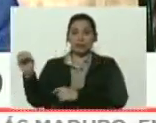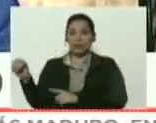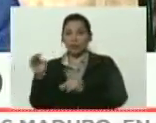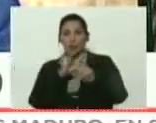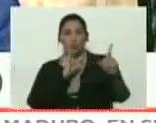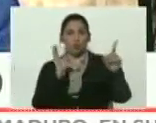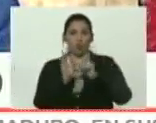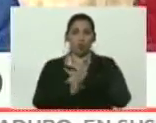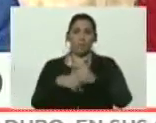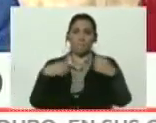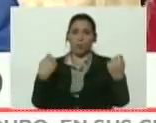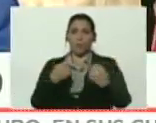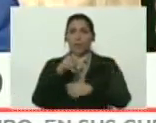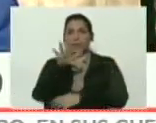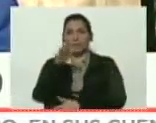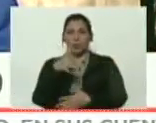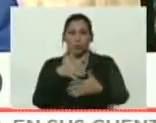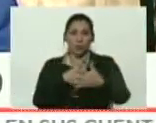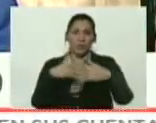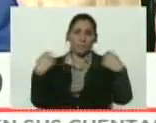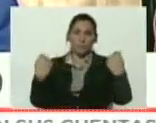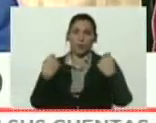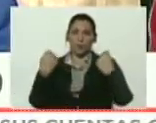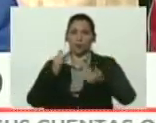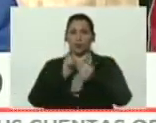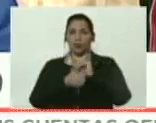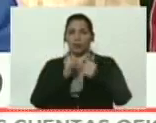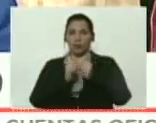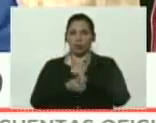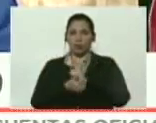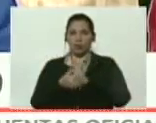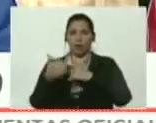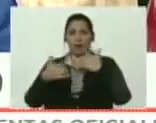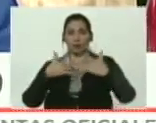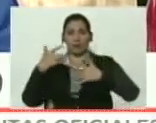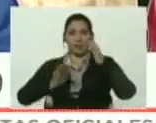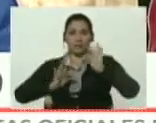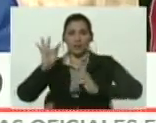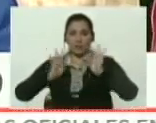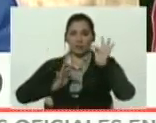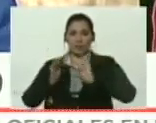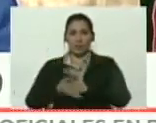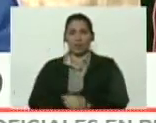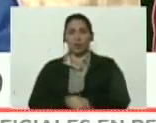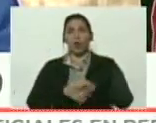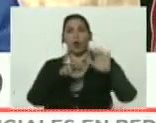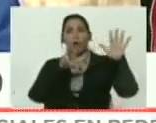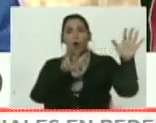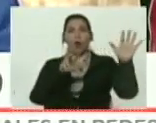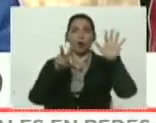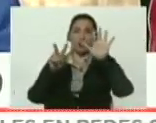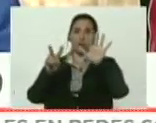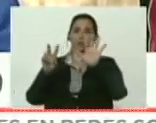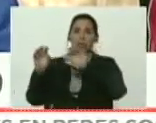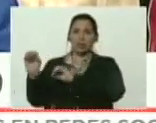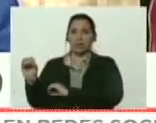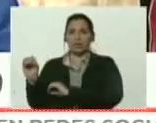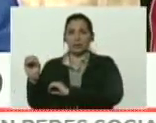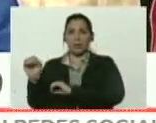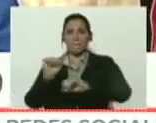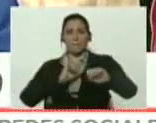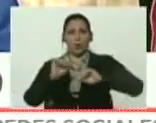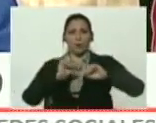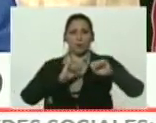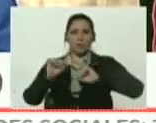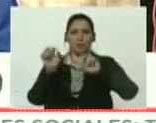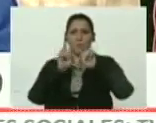populares, 5.000 promotores deportivos y de actividades físicas, 870 por el Movimiento